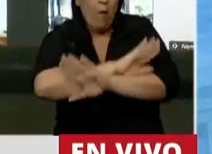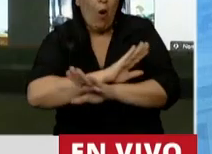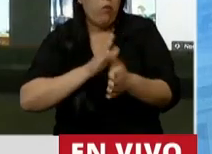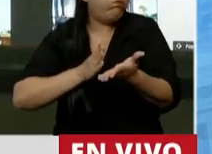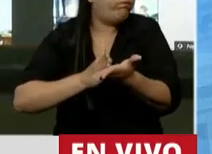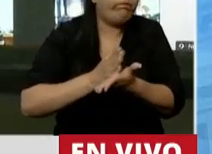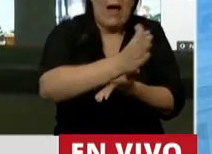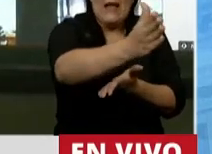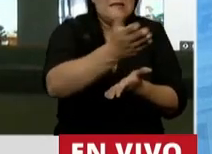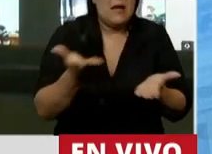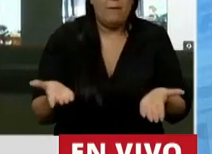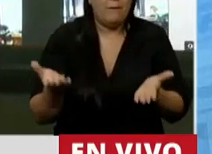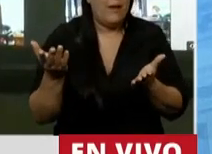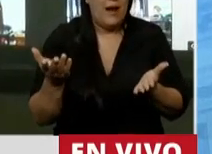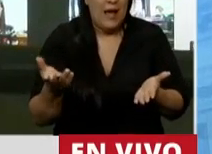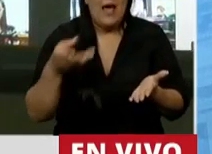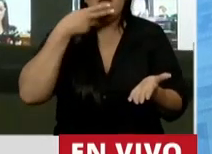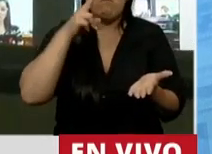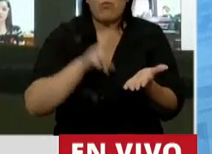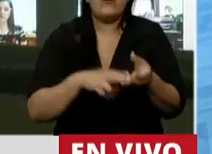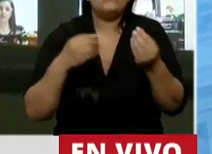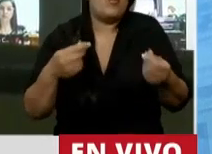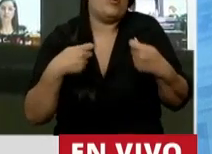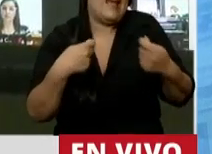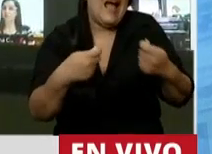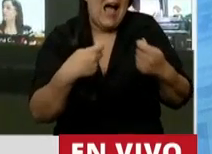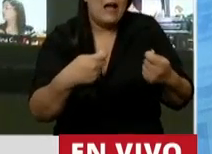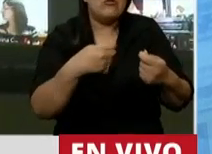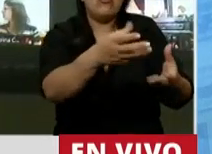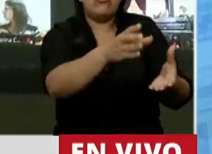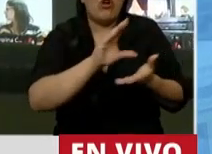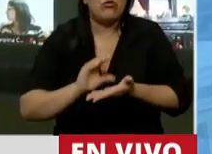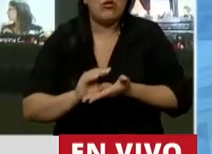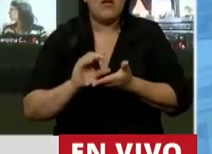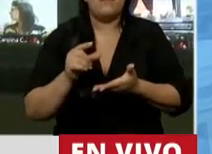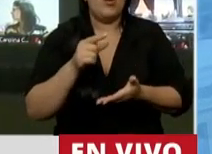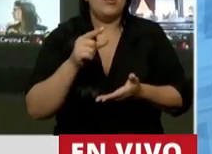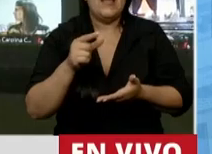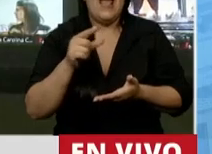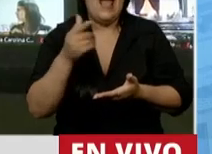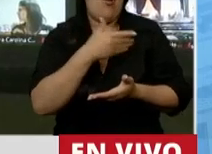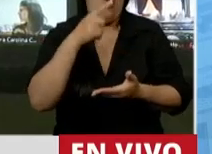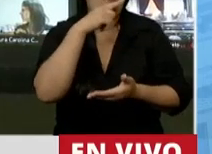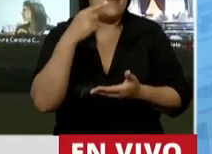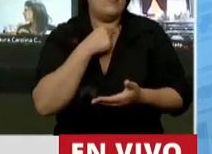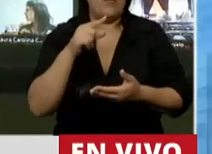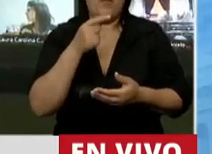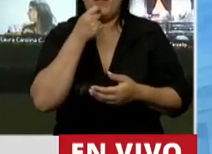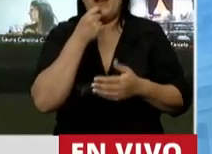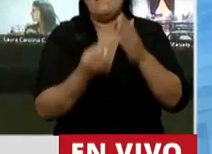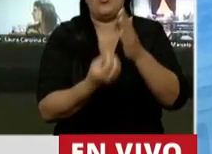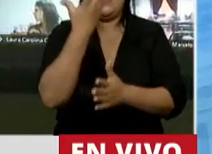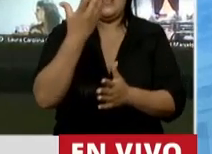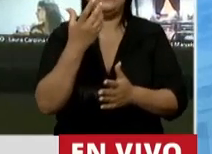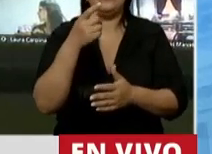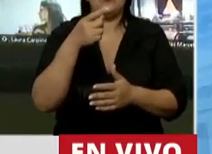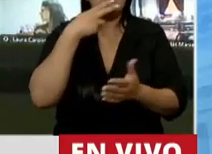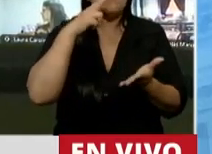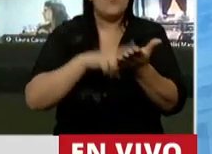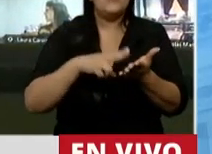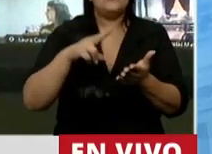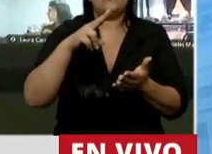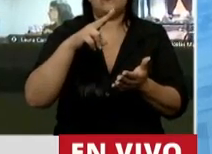se perpetúan porque van a financiar gastos que después ningún gobierno quiere dar de baja. La creación de impuesto a la riqueza, de este impuesto a